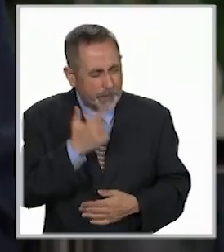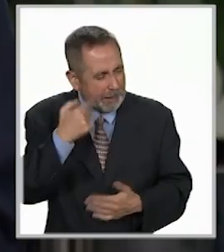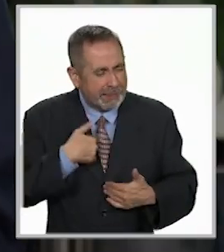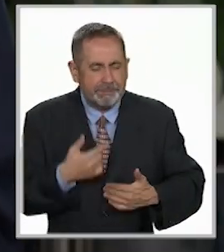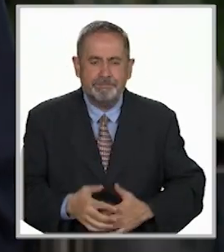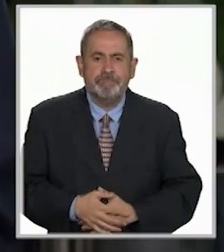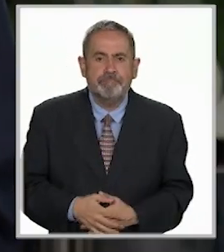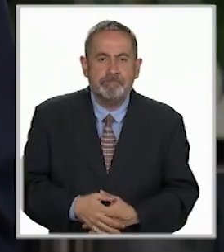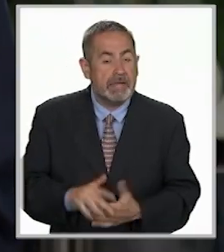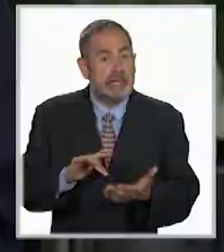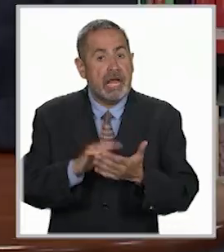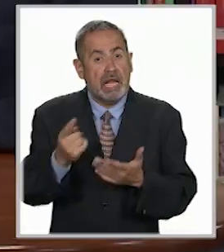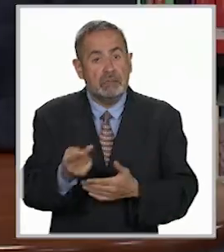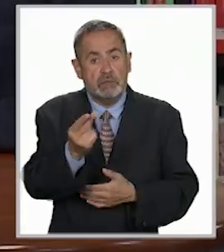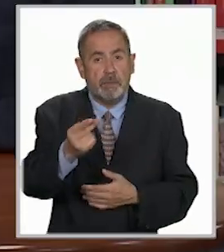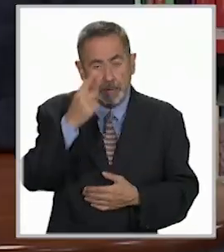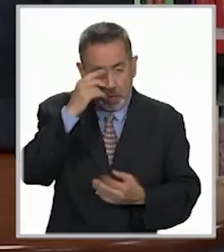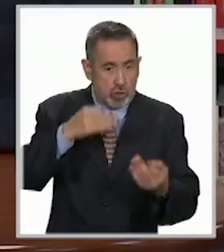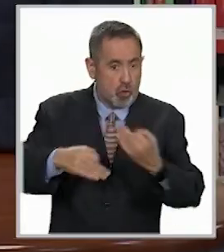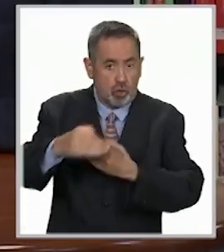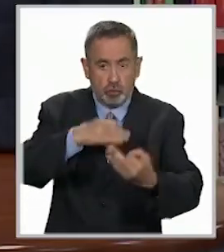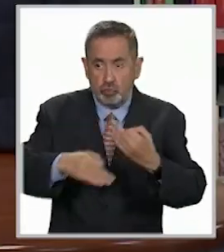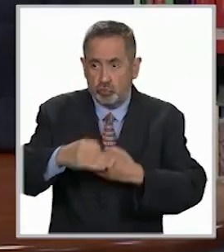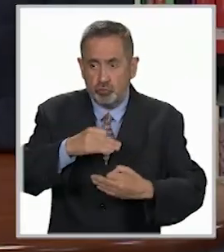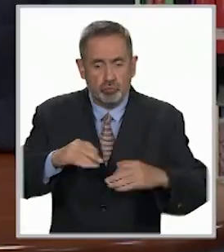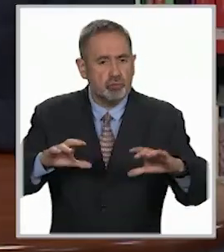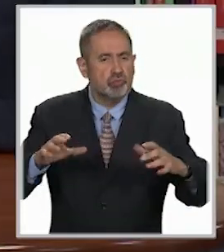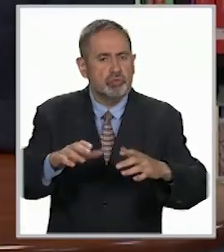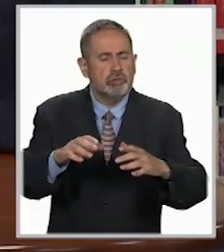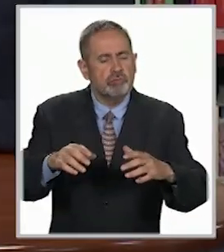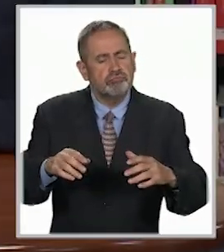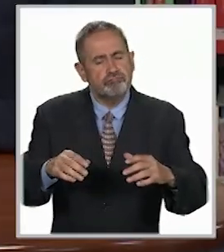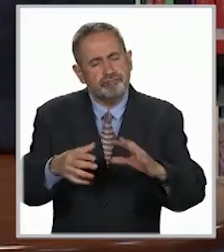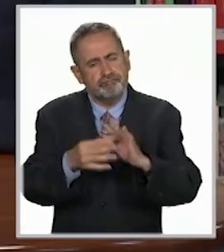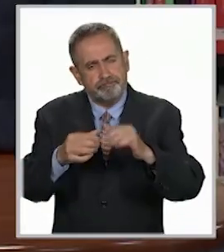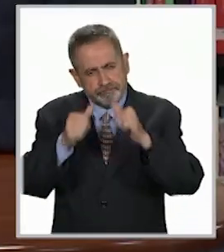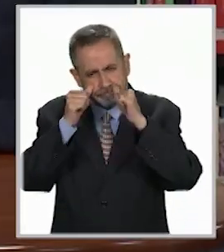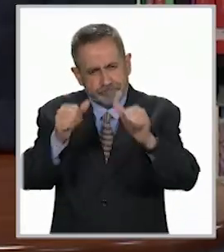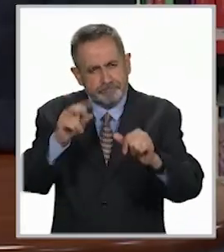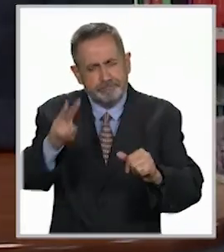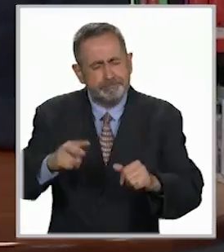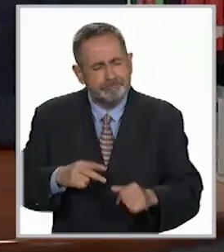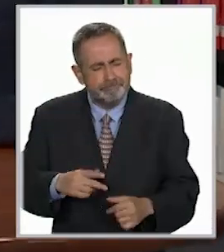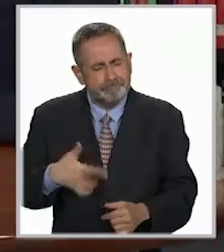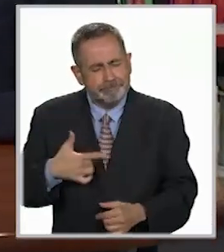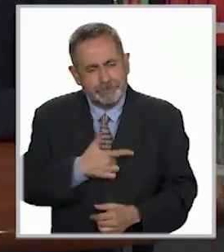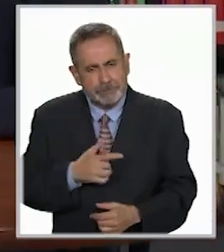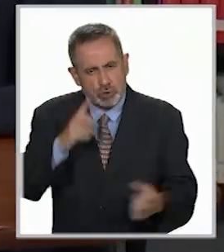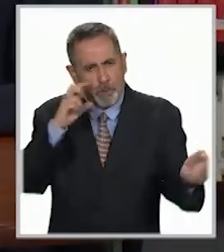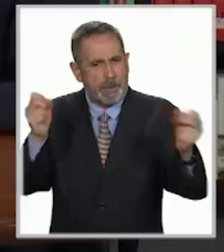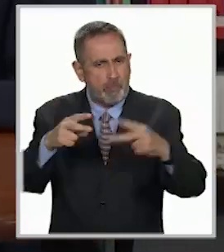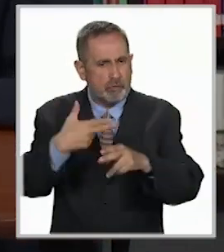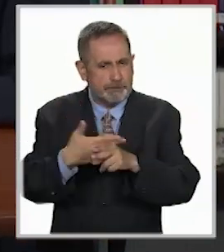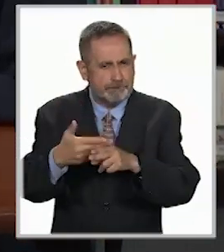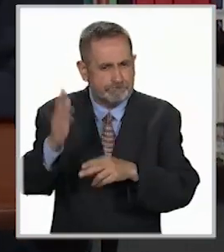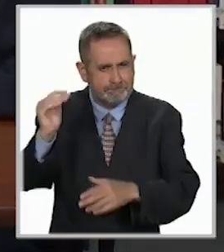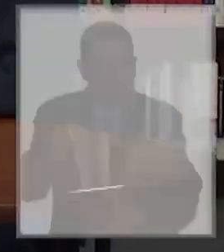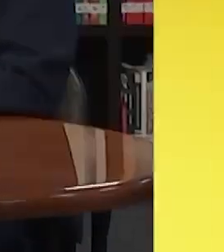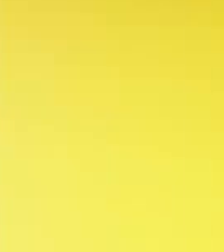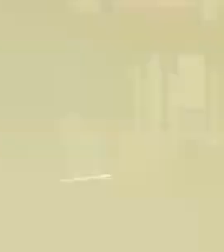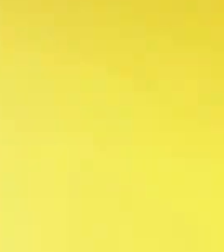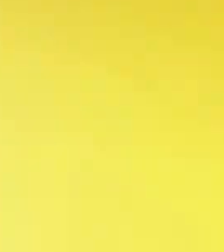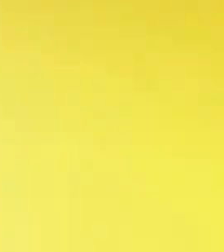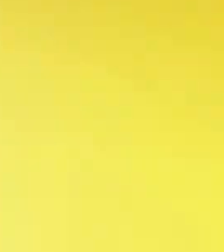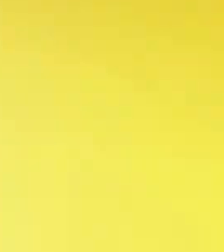Ale, el gusto fue mío. Gracias también a todas, a todos los que nos han acompañado. Ha sido un gusto. Hasta la próxima.